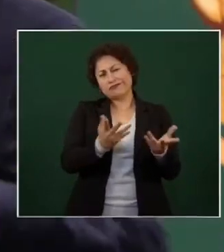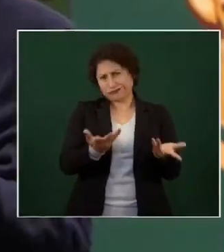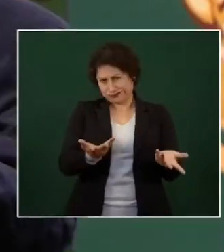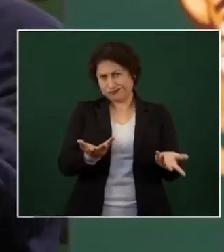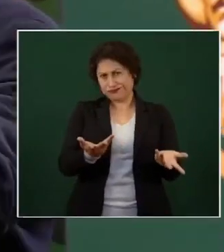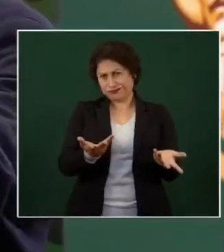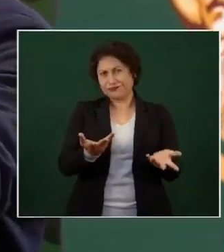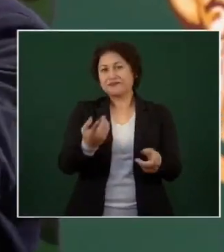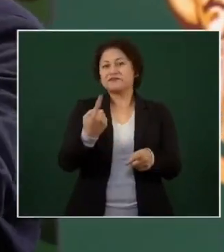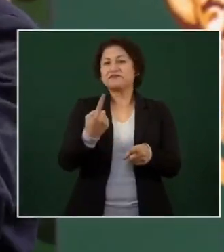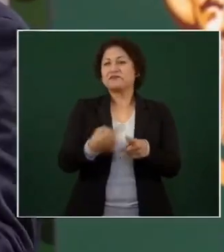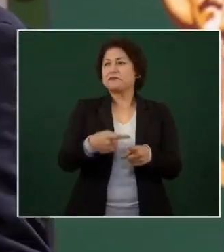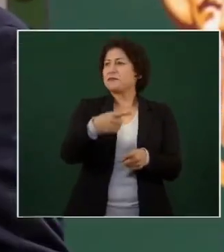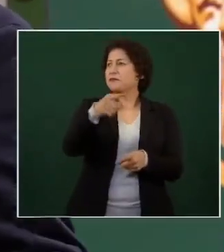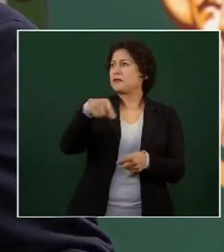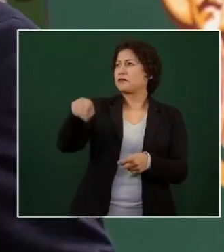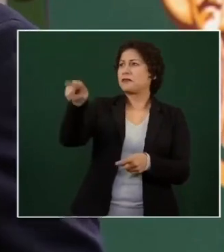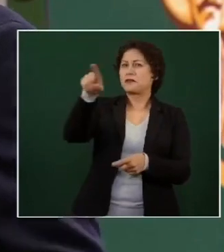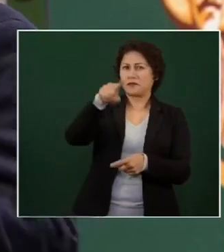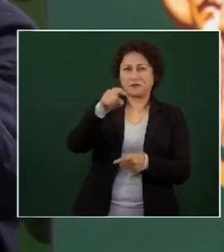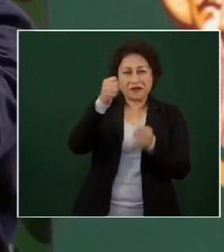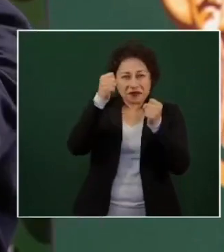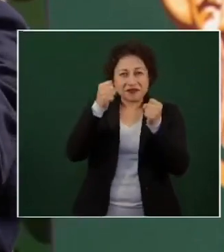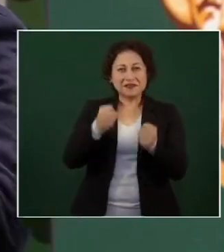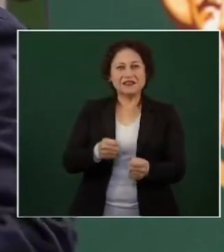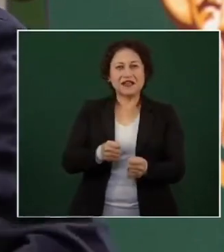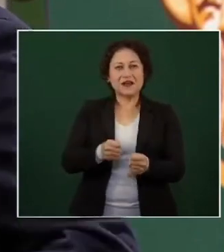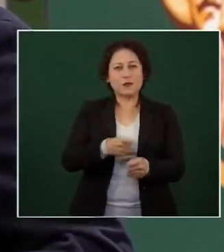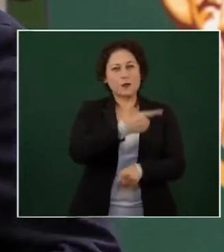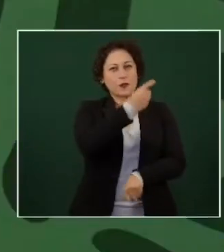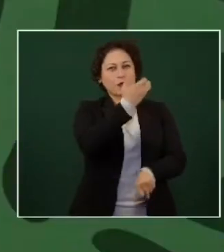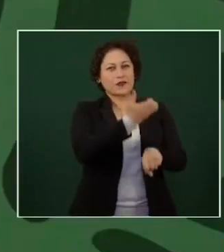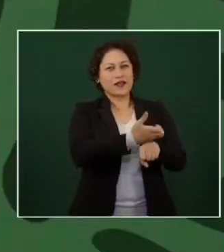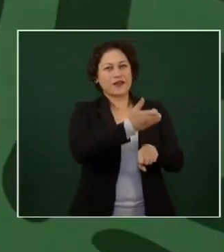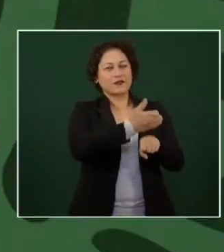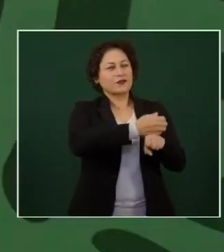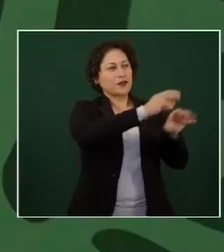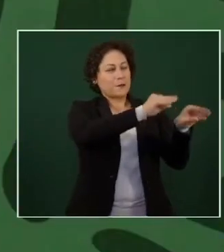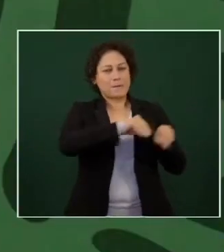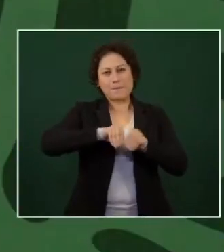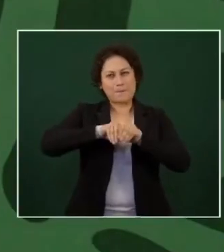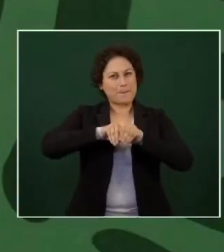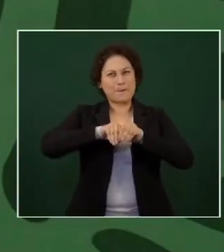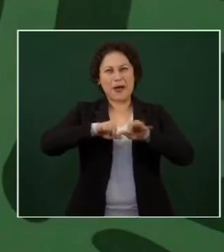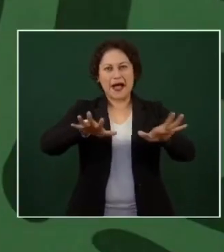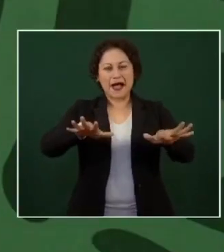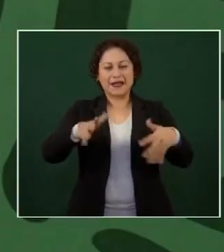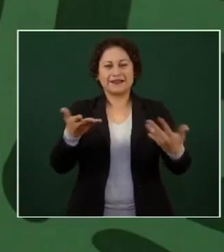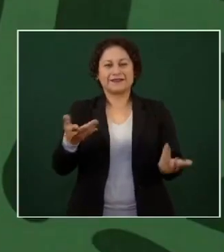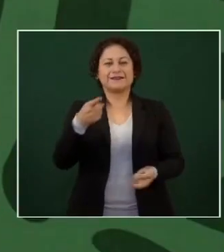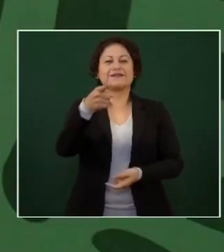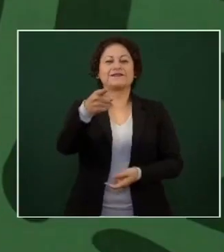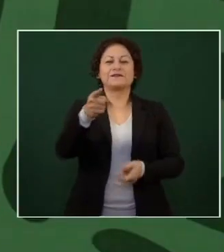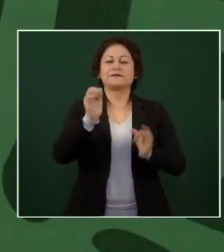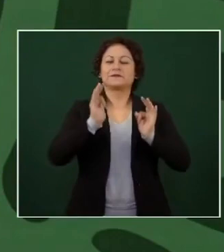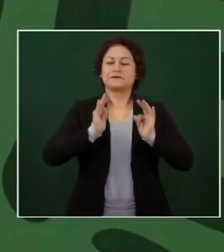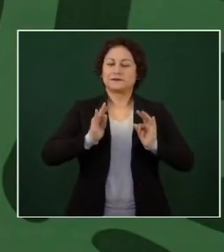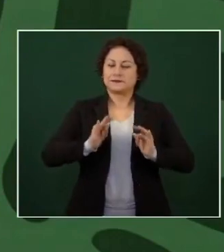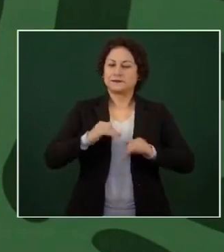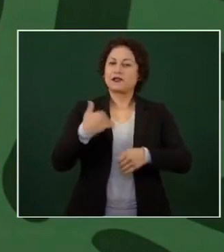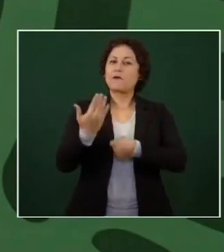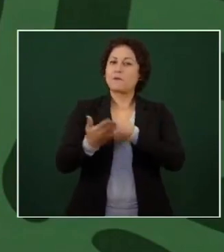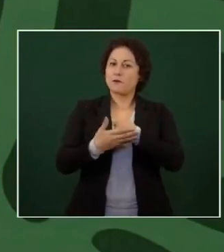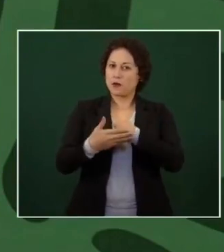quien transmita, ¿no?, lo que está pasando en el juicio. Y no se van a aburrir, se los aseguro.